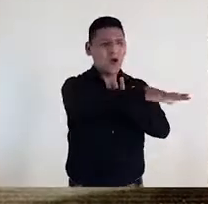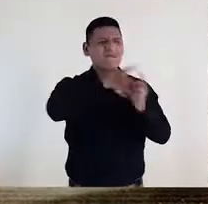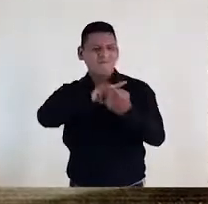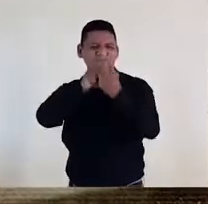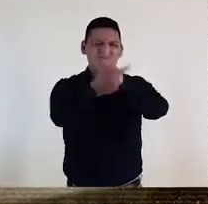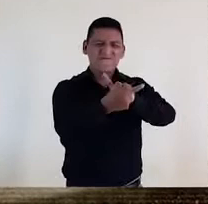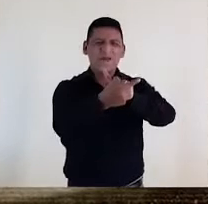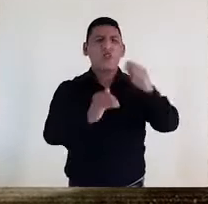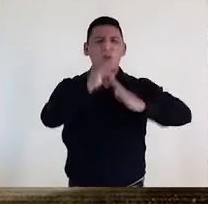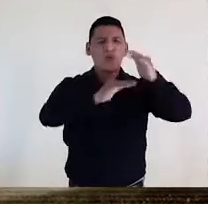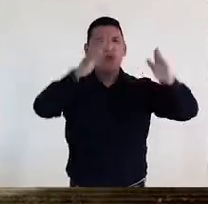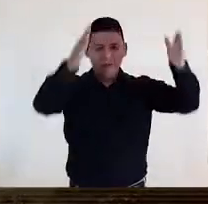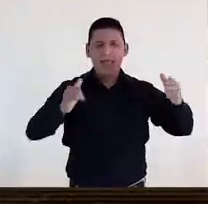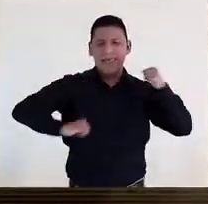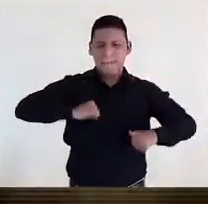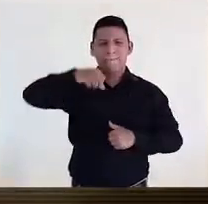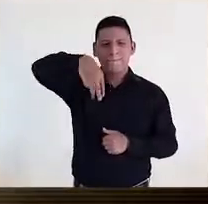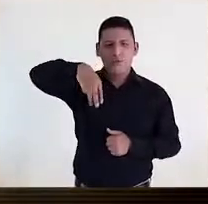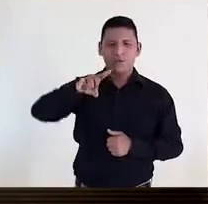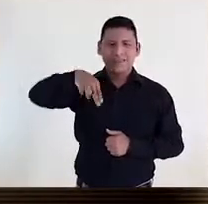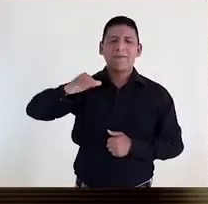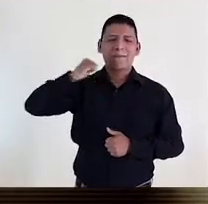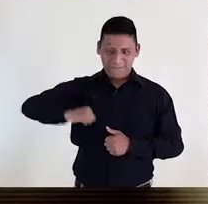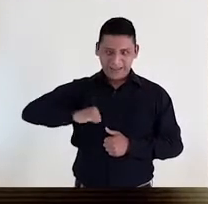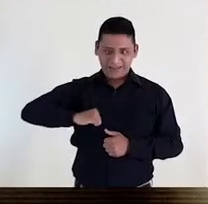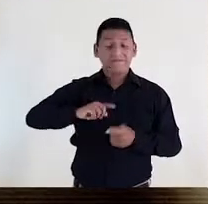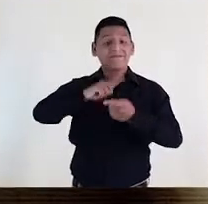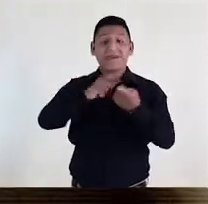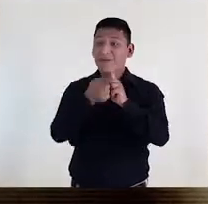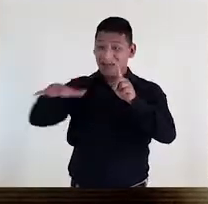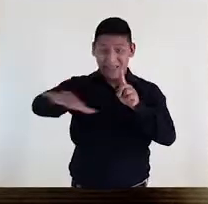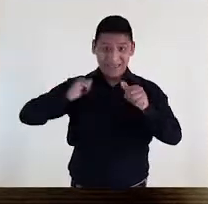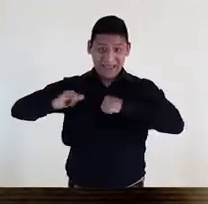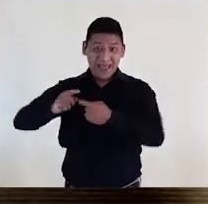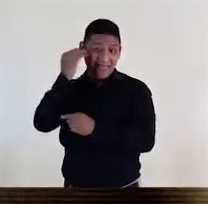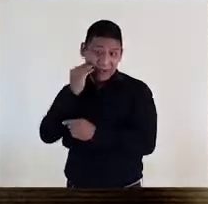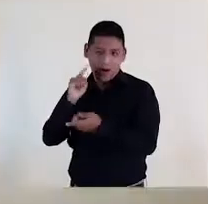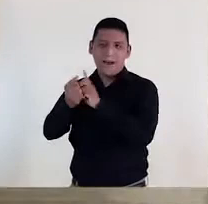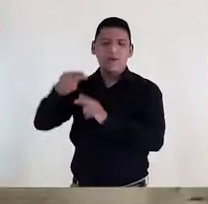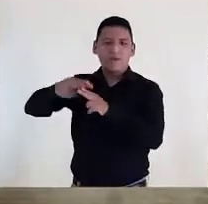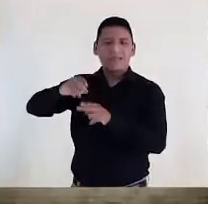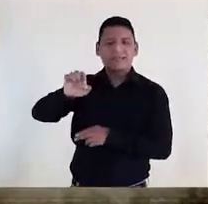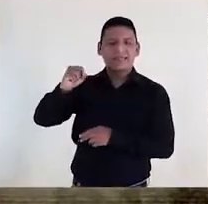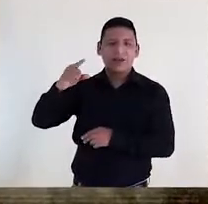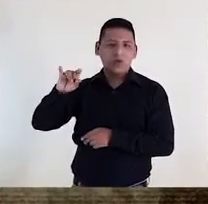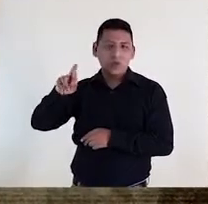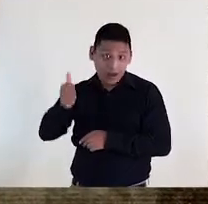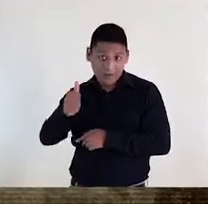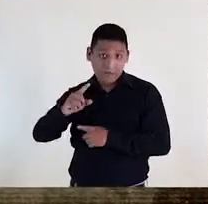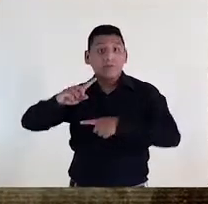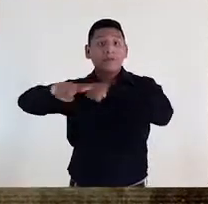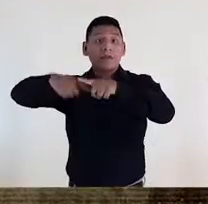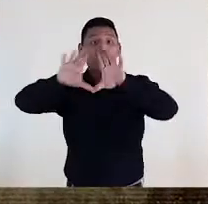Forero, le cambia el nombre a Municipal y rebautiza el antiguo con el nombre de Teatro Segura. El proyecto fue finalizado años después